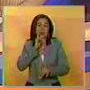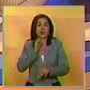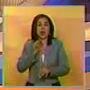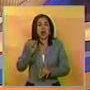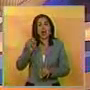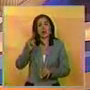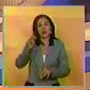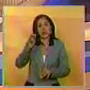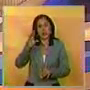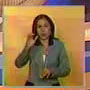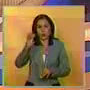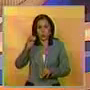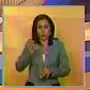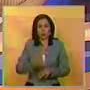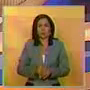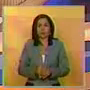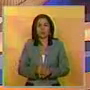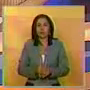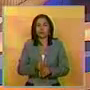apellido que se escribe